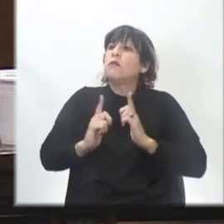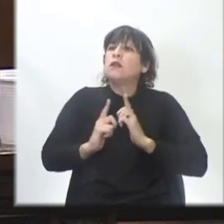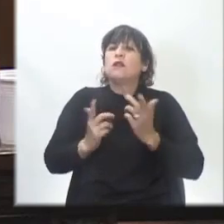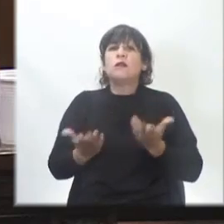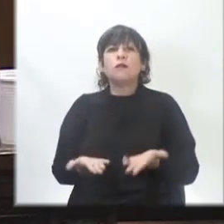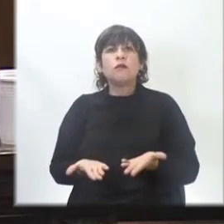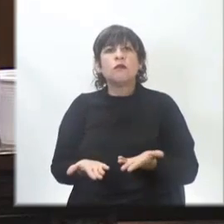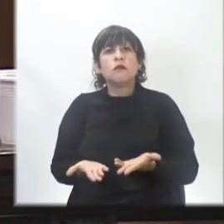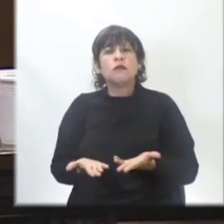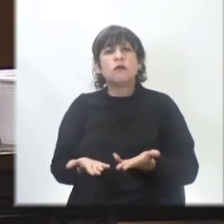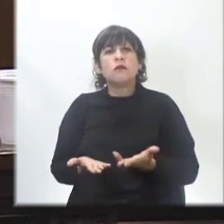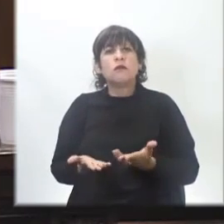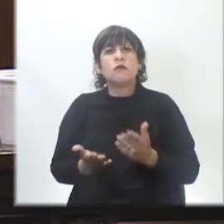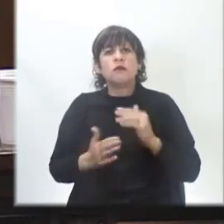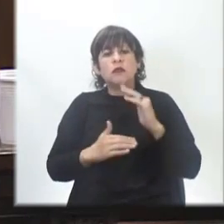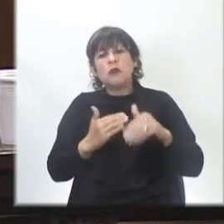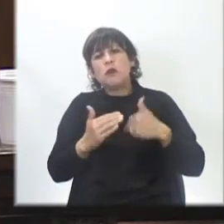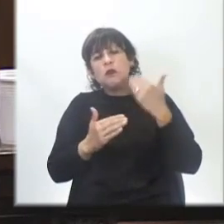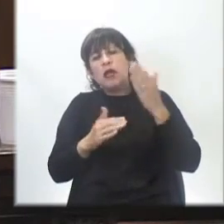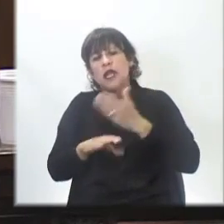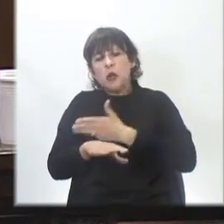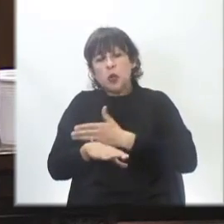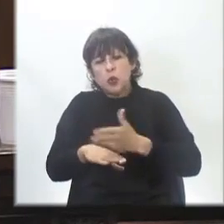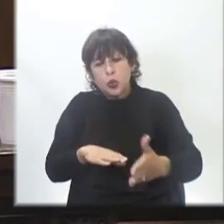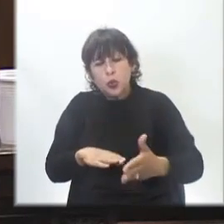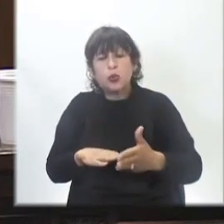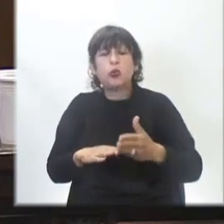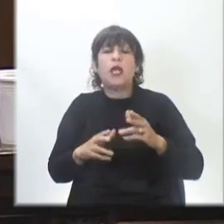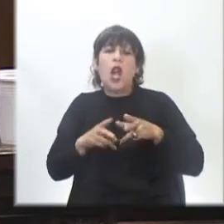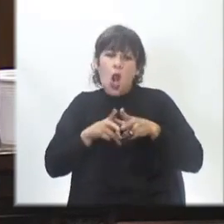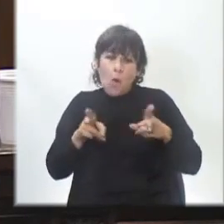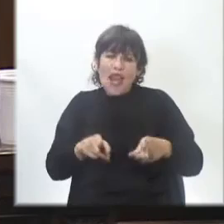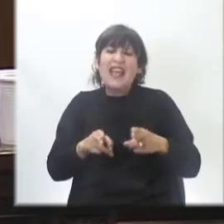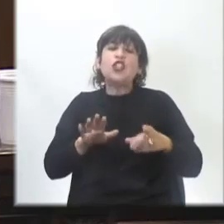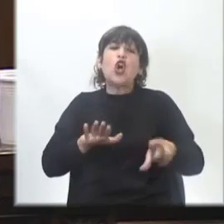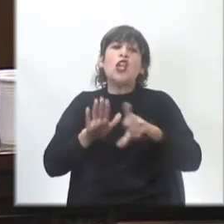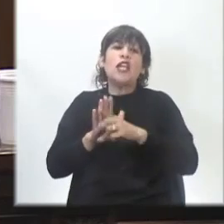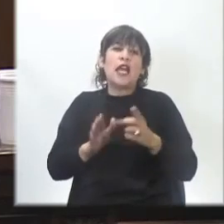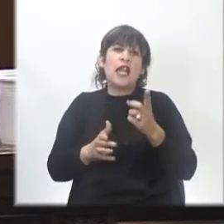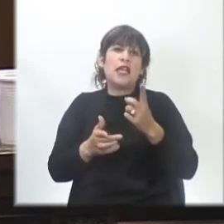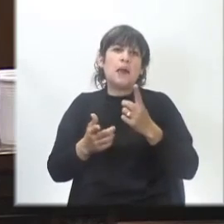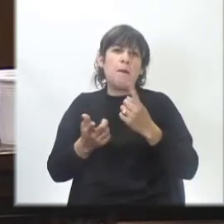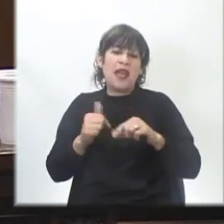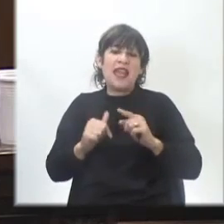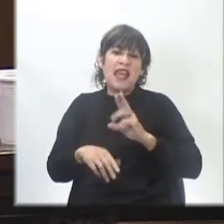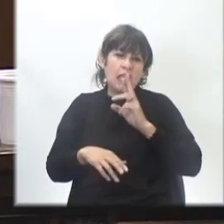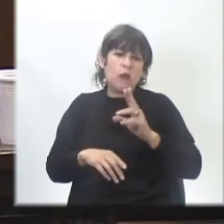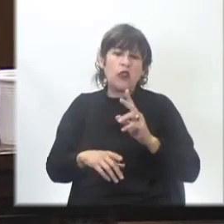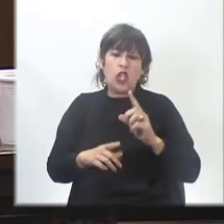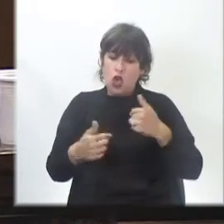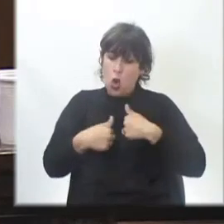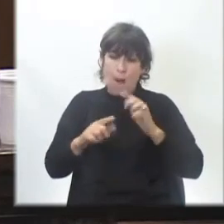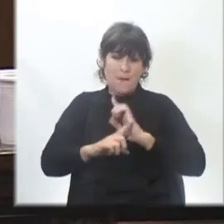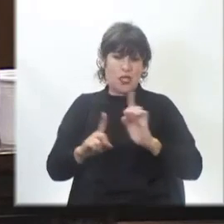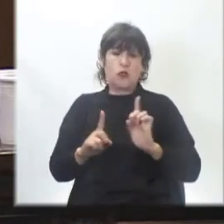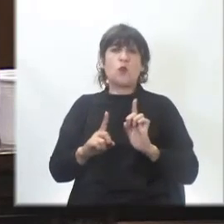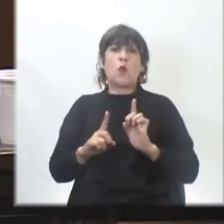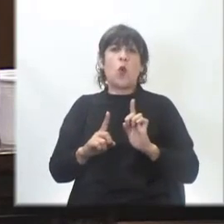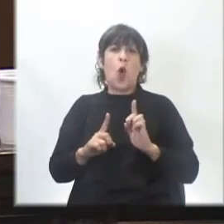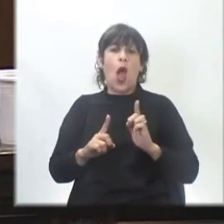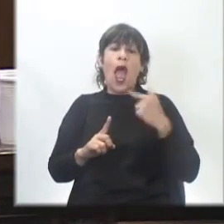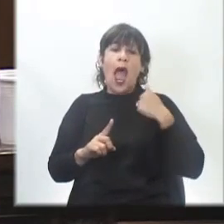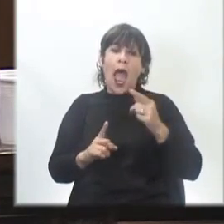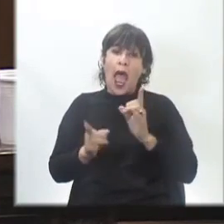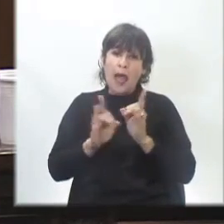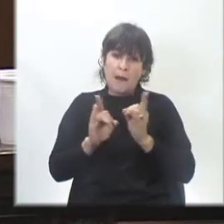a que se pasaran los plazos legales para responder no al legislador Núñez, sino al Parlamento,